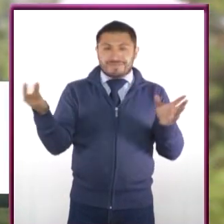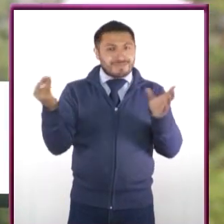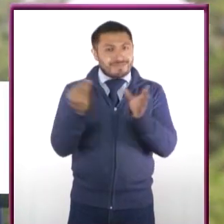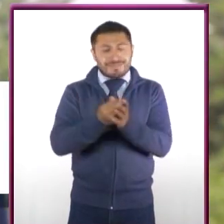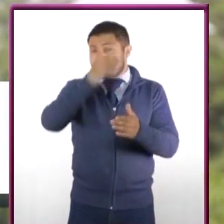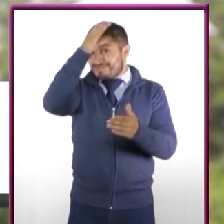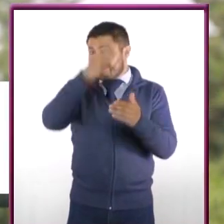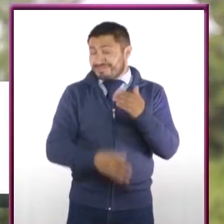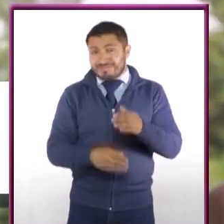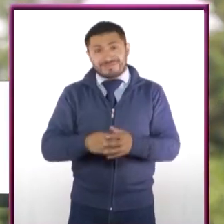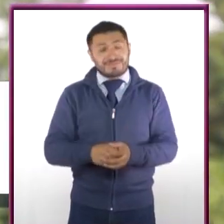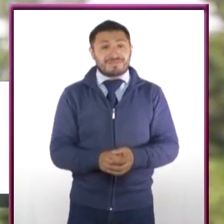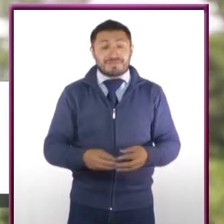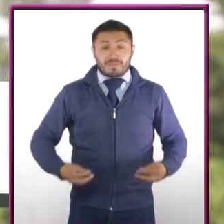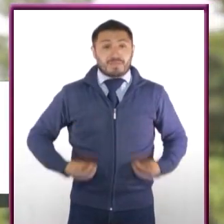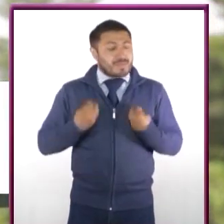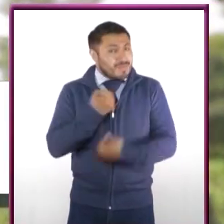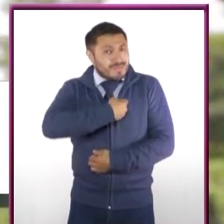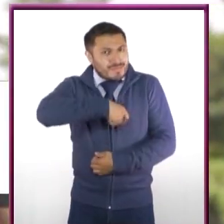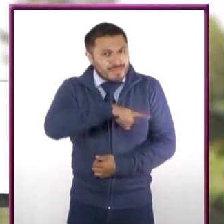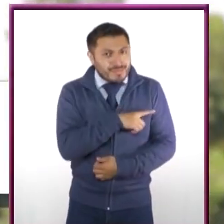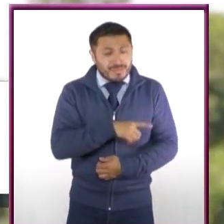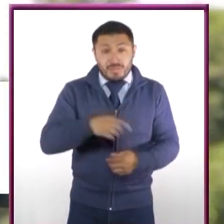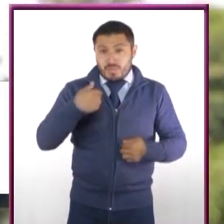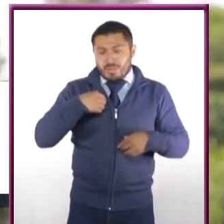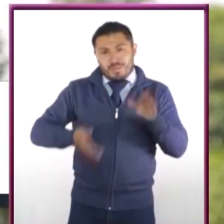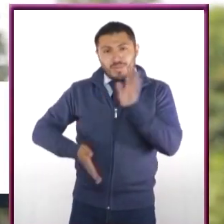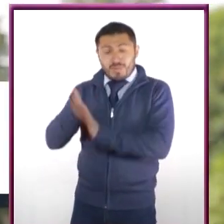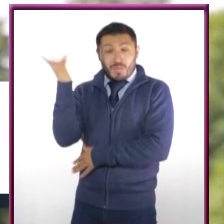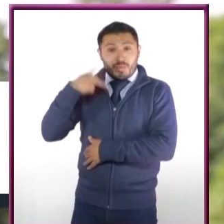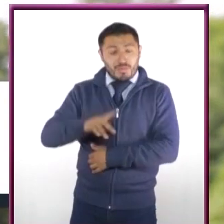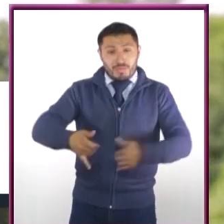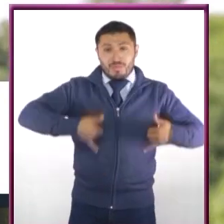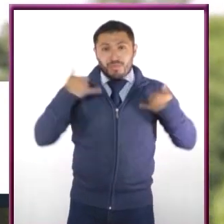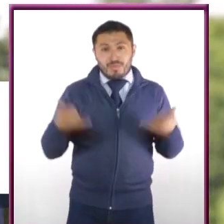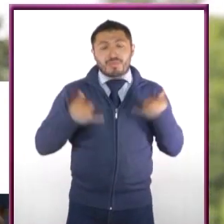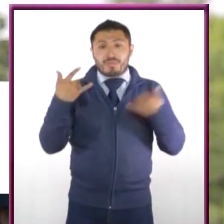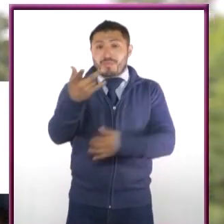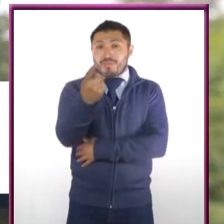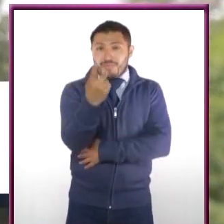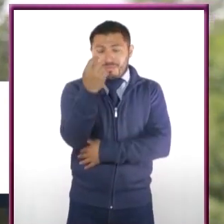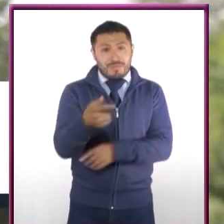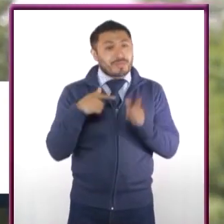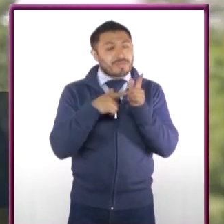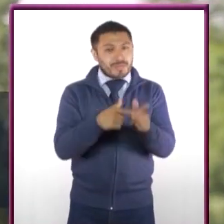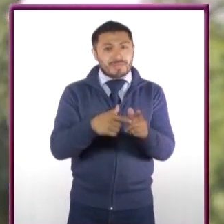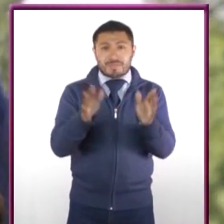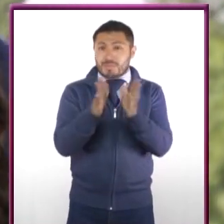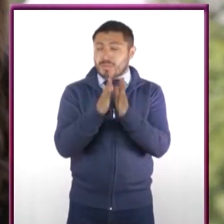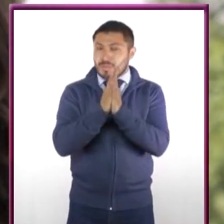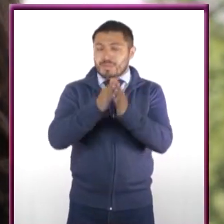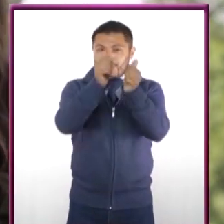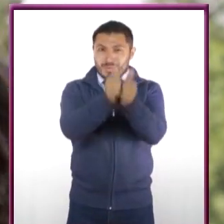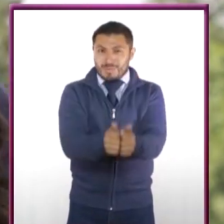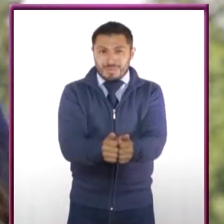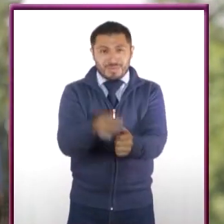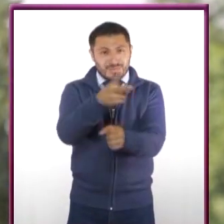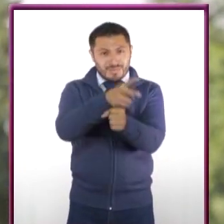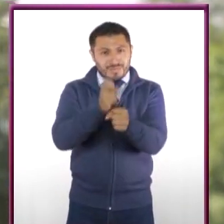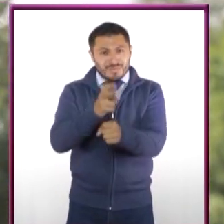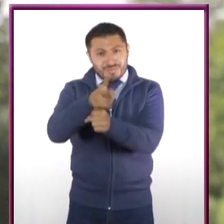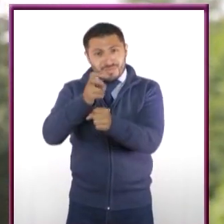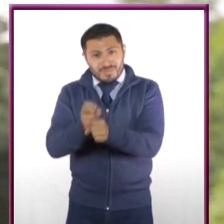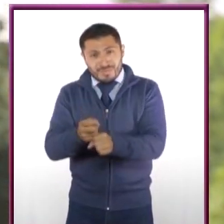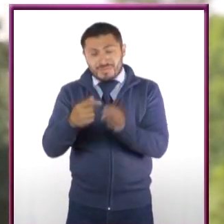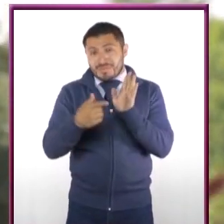llegado al final de nuestro segmento Vida Saludable. Yo me voy, pero Jóvenes en TV continúa. Quédense con nosotros. Los